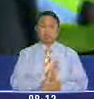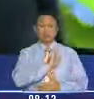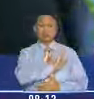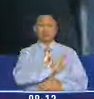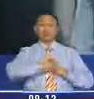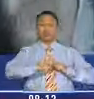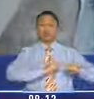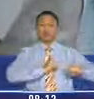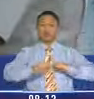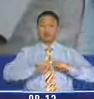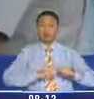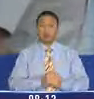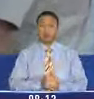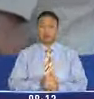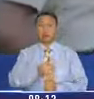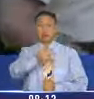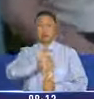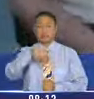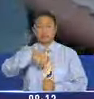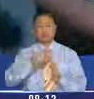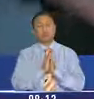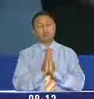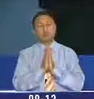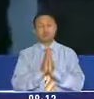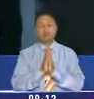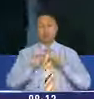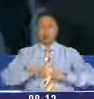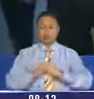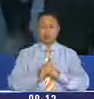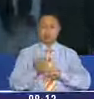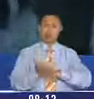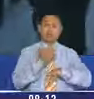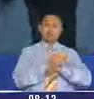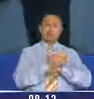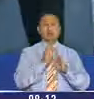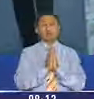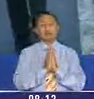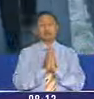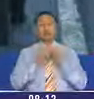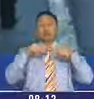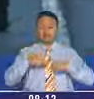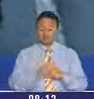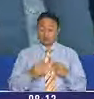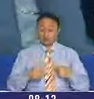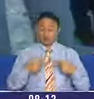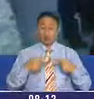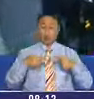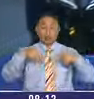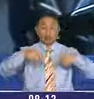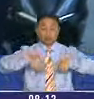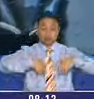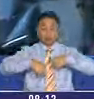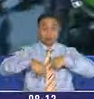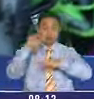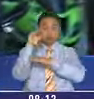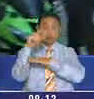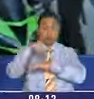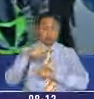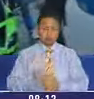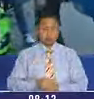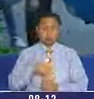se realiza, un clamor que ha sido por parte de los vecinos que transitan diariamente por este sector y que es